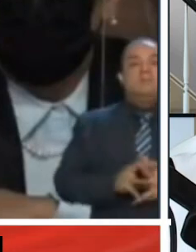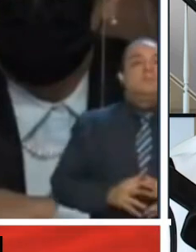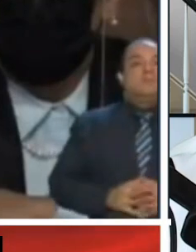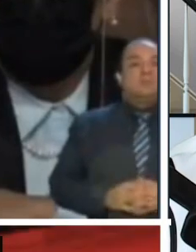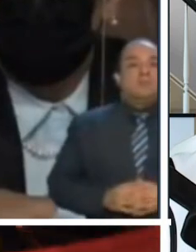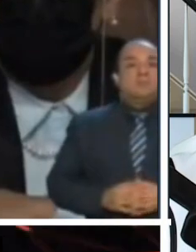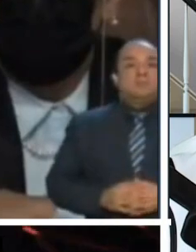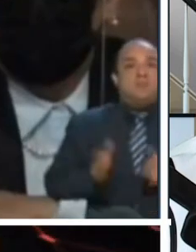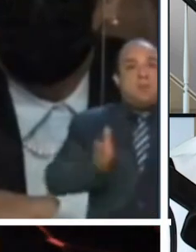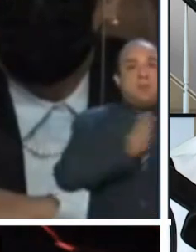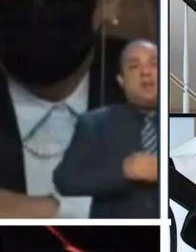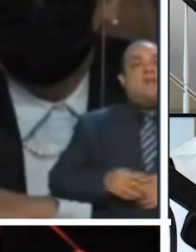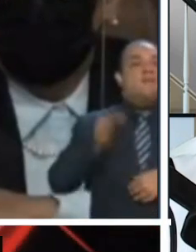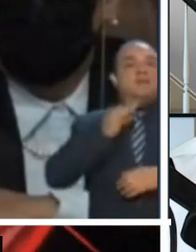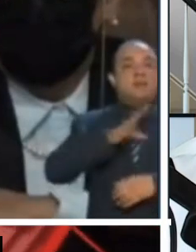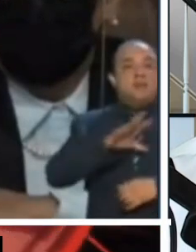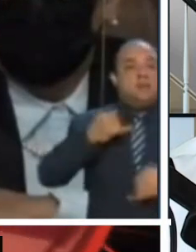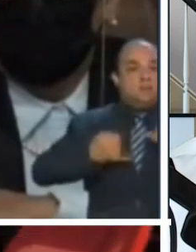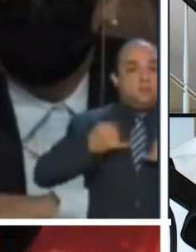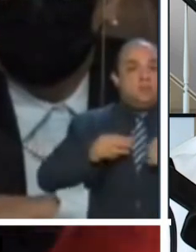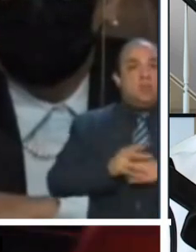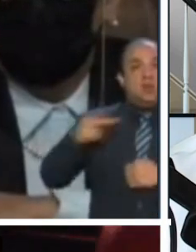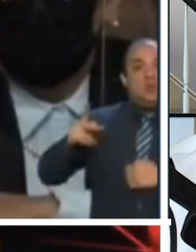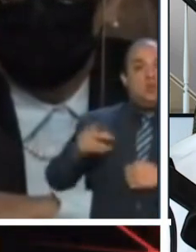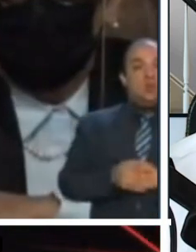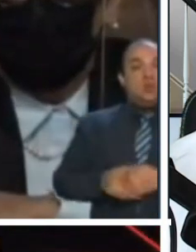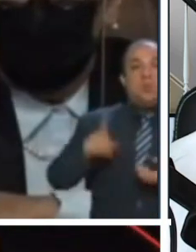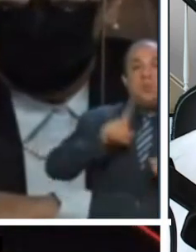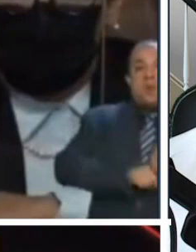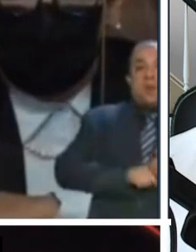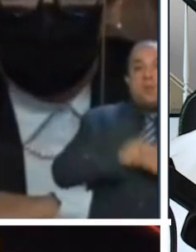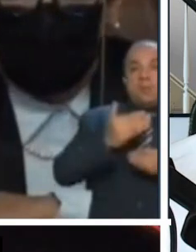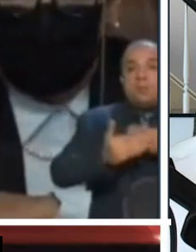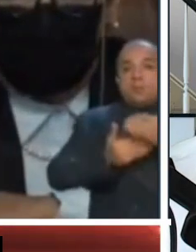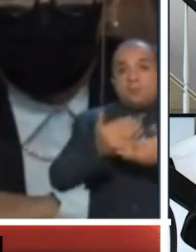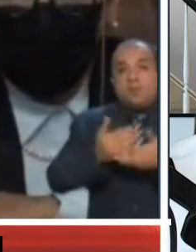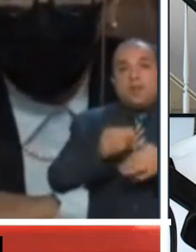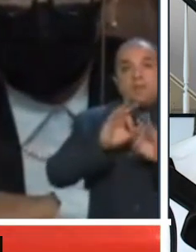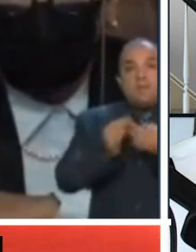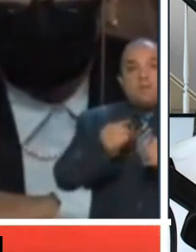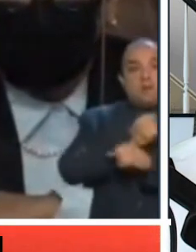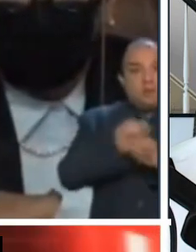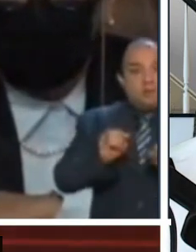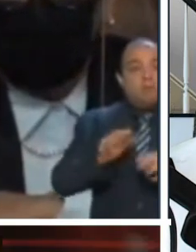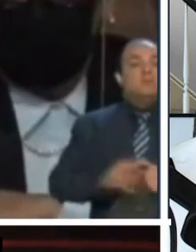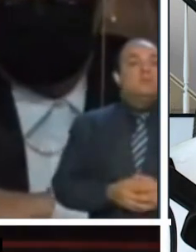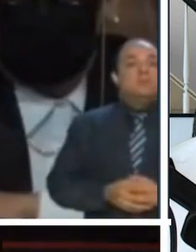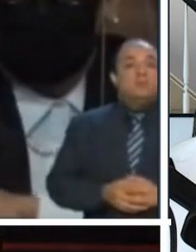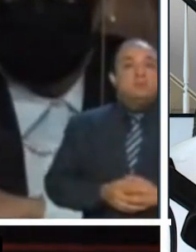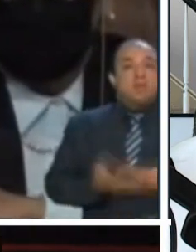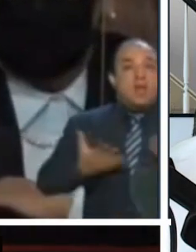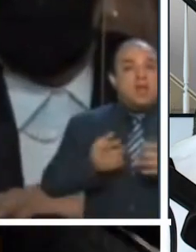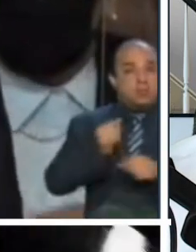Por su parte, la Fiscalía General de Justicia, con sus propios procedimientos y de forma independiente y autónoma, está haciendo